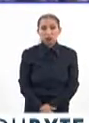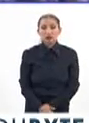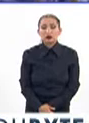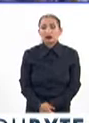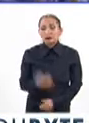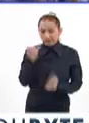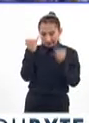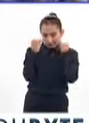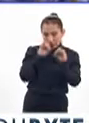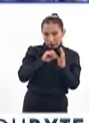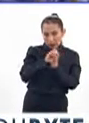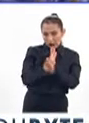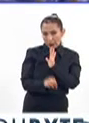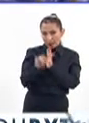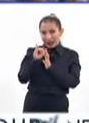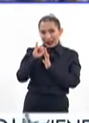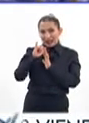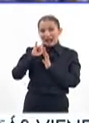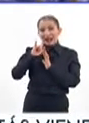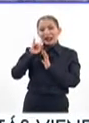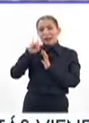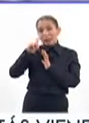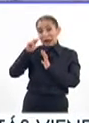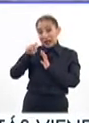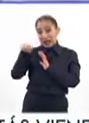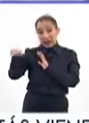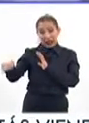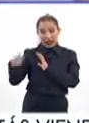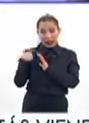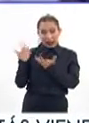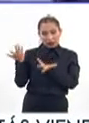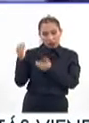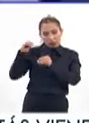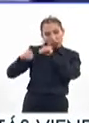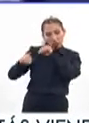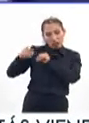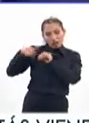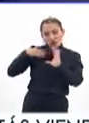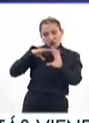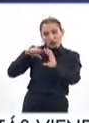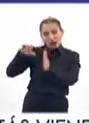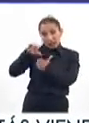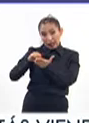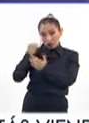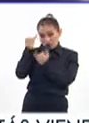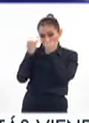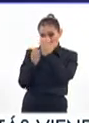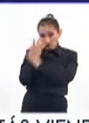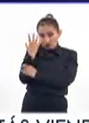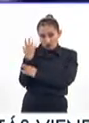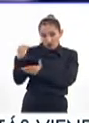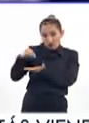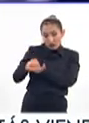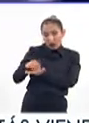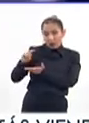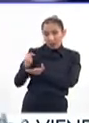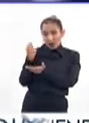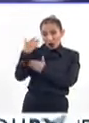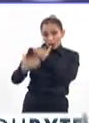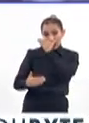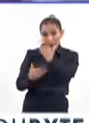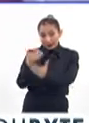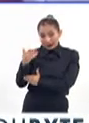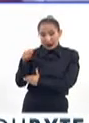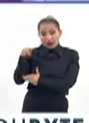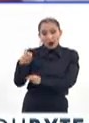Con estrategias como las que el Instituto Politécnico Nacional está conformando a través del Centro de Innovación e Integración de Tecnología